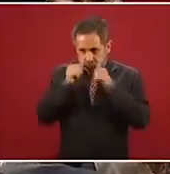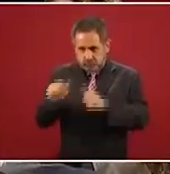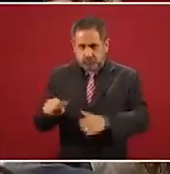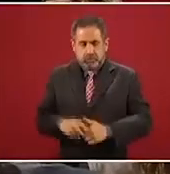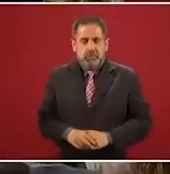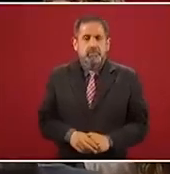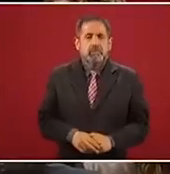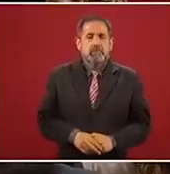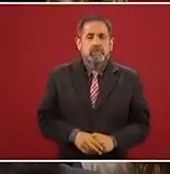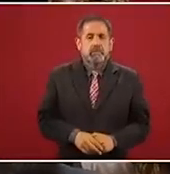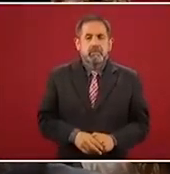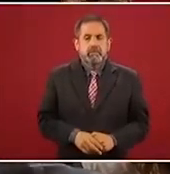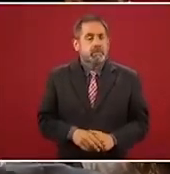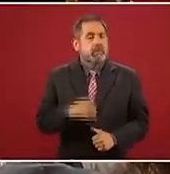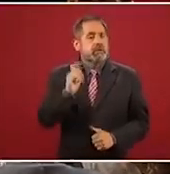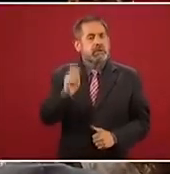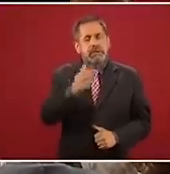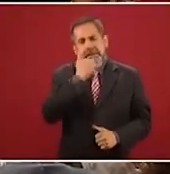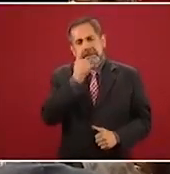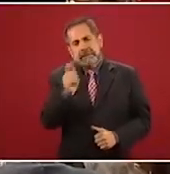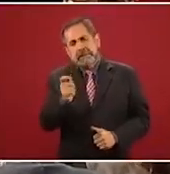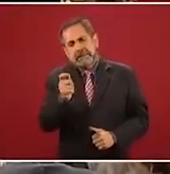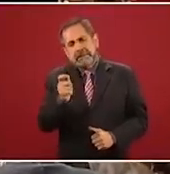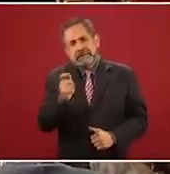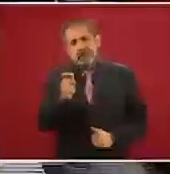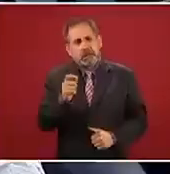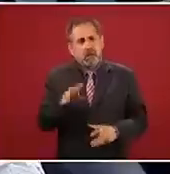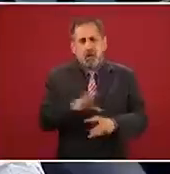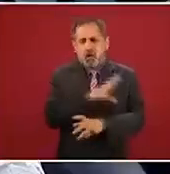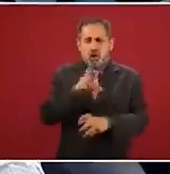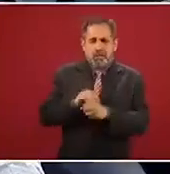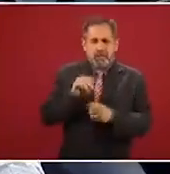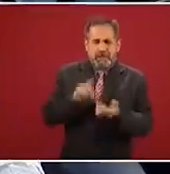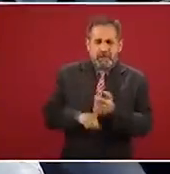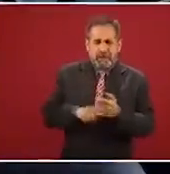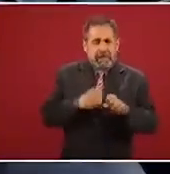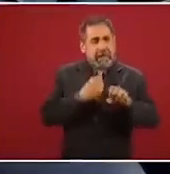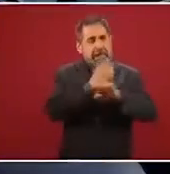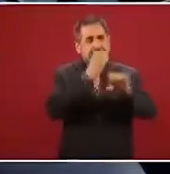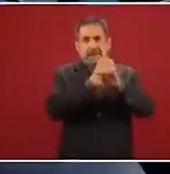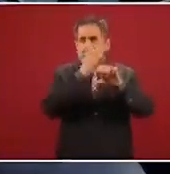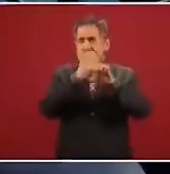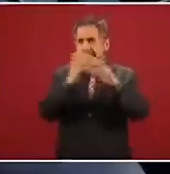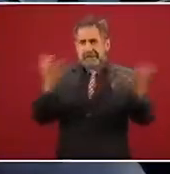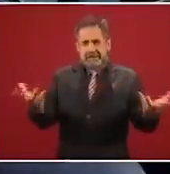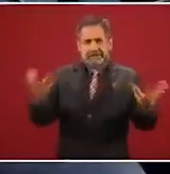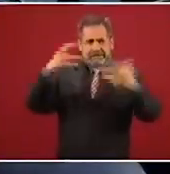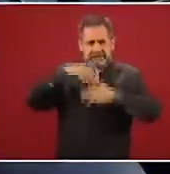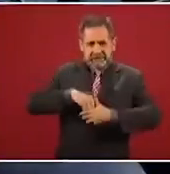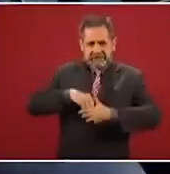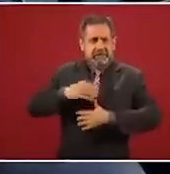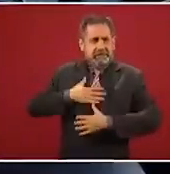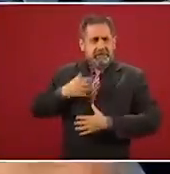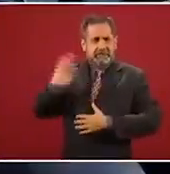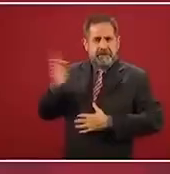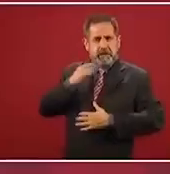Entonces, toda la infraestructura o el patrimonio de los estados pasará a formar parte de la federación. Es